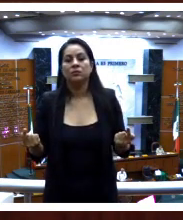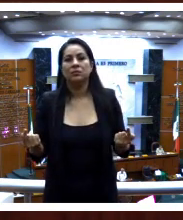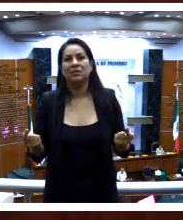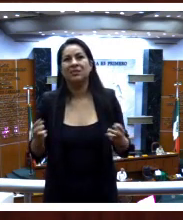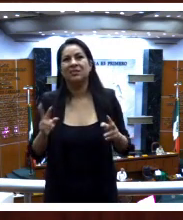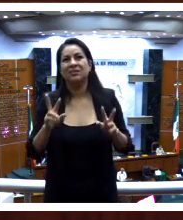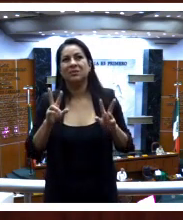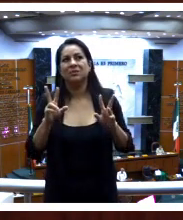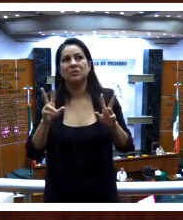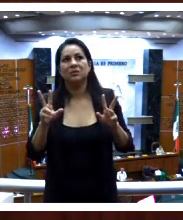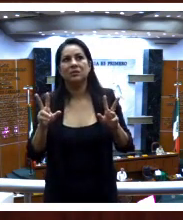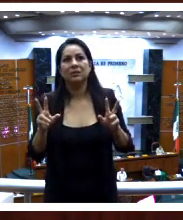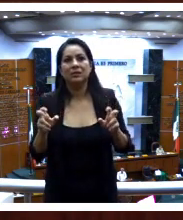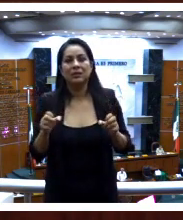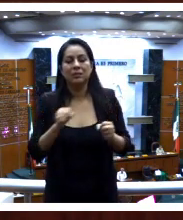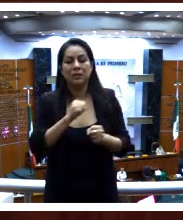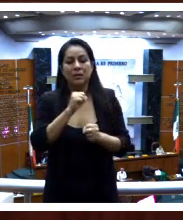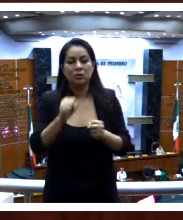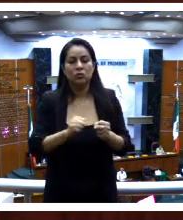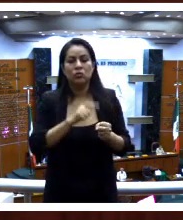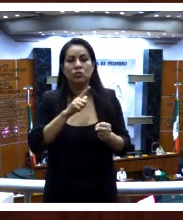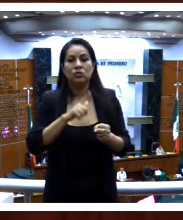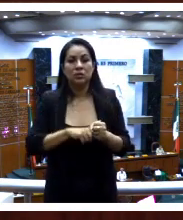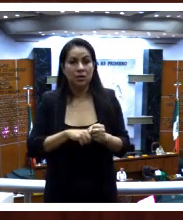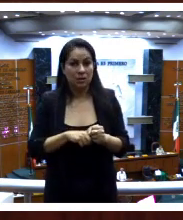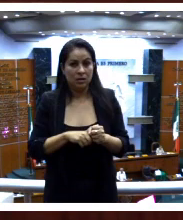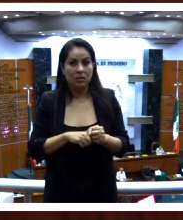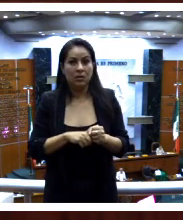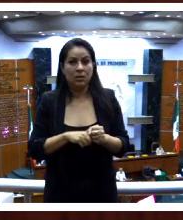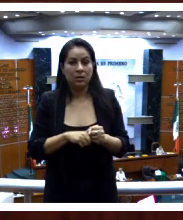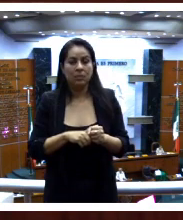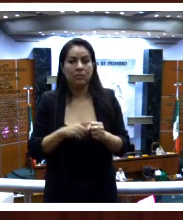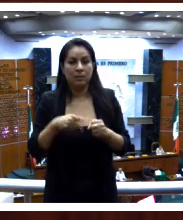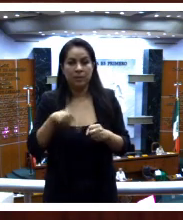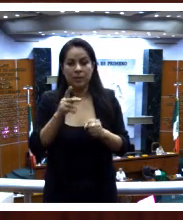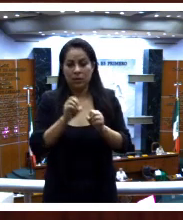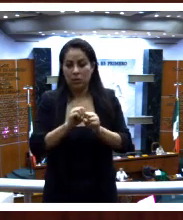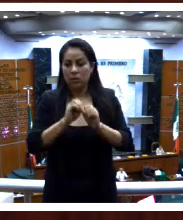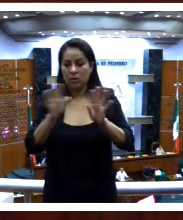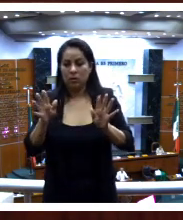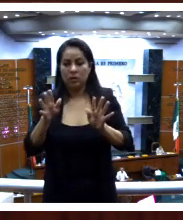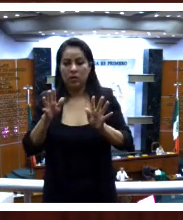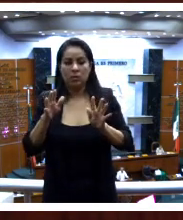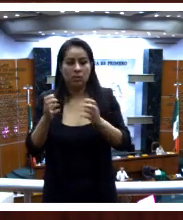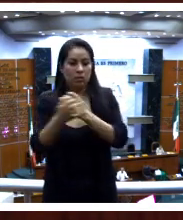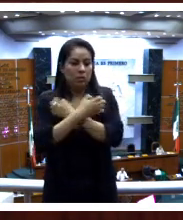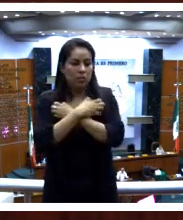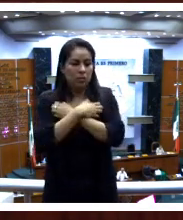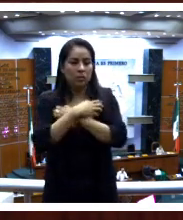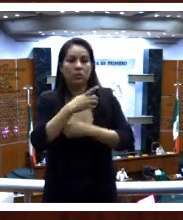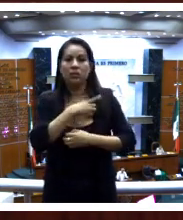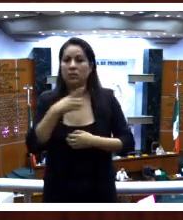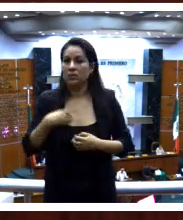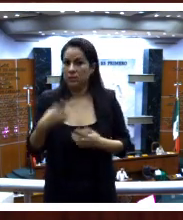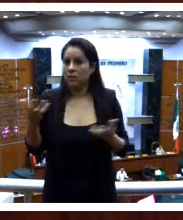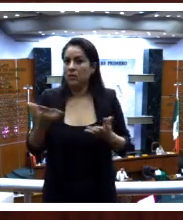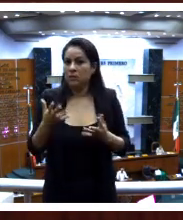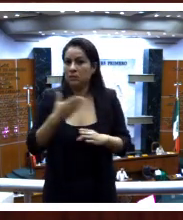es un asunto social, pero claro, el sector educativo tiene que hacer su